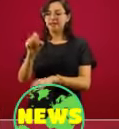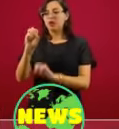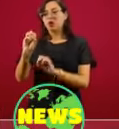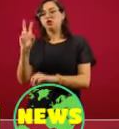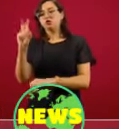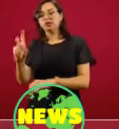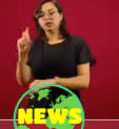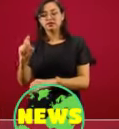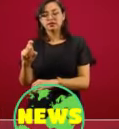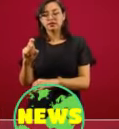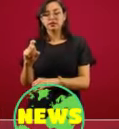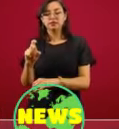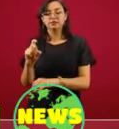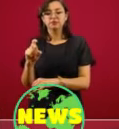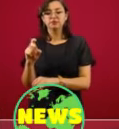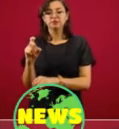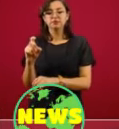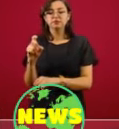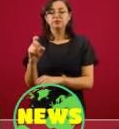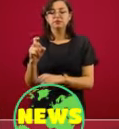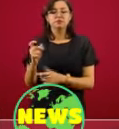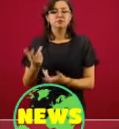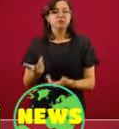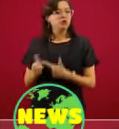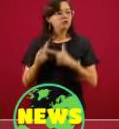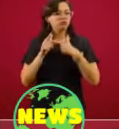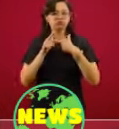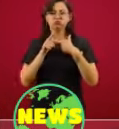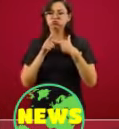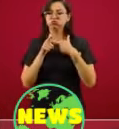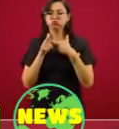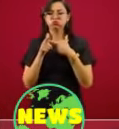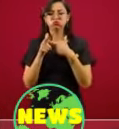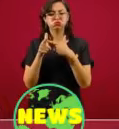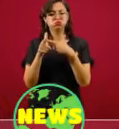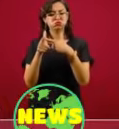20 o 30,000 más, y ya no va a parar,